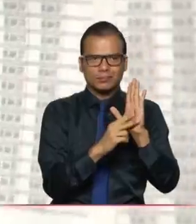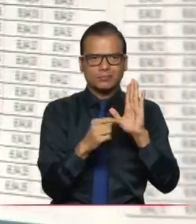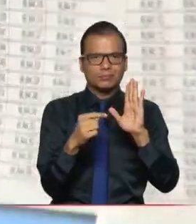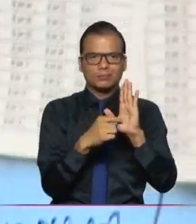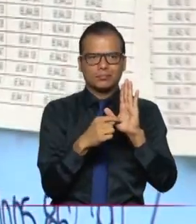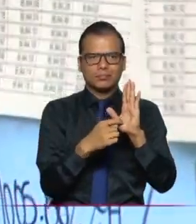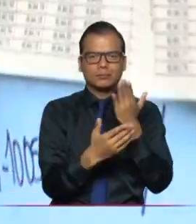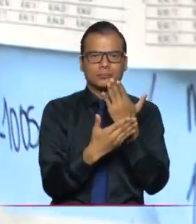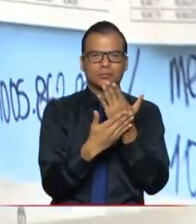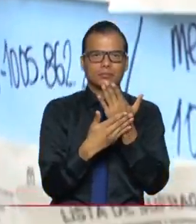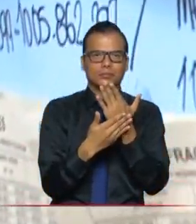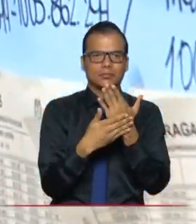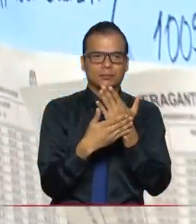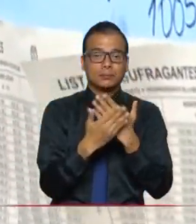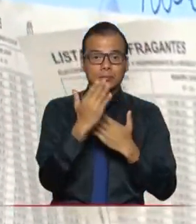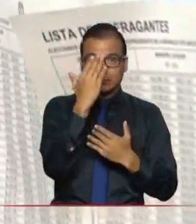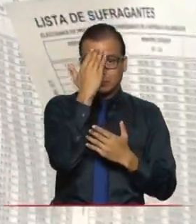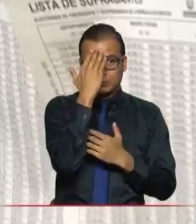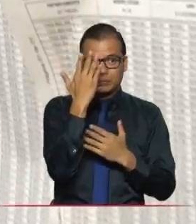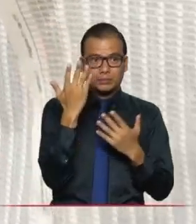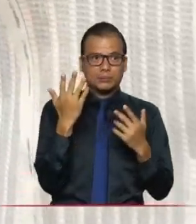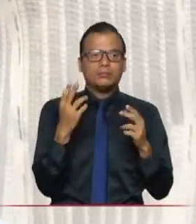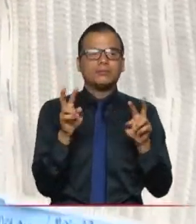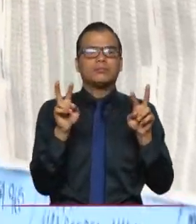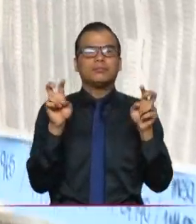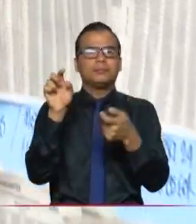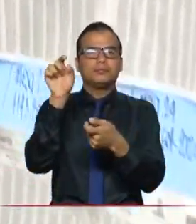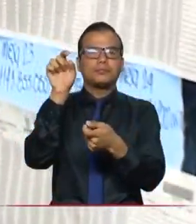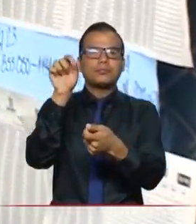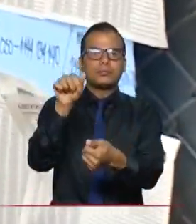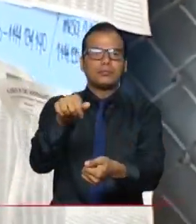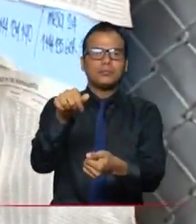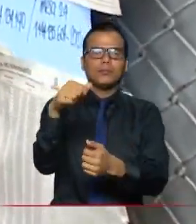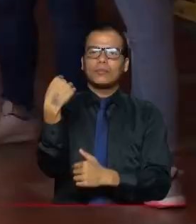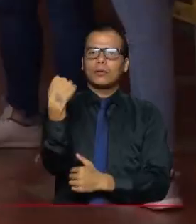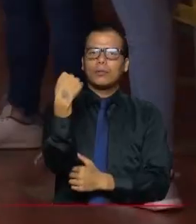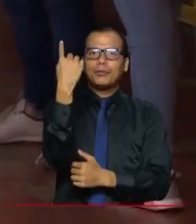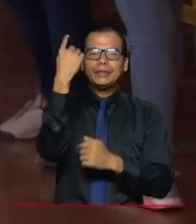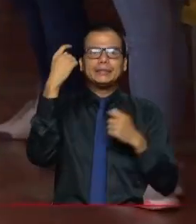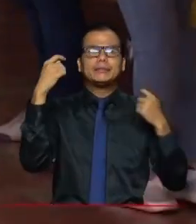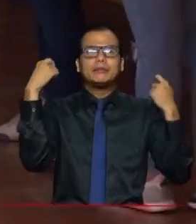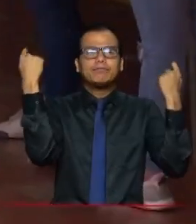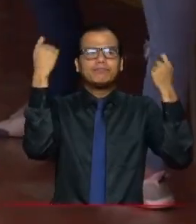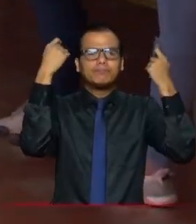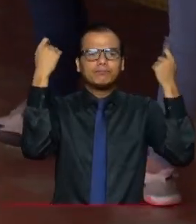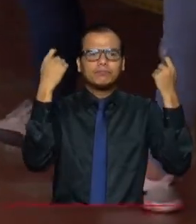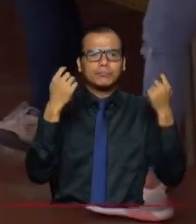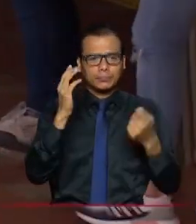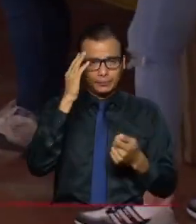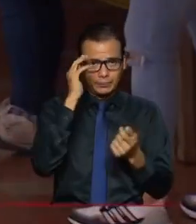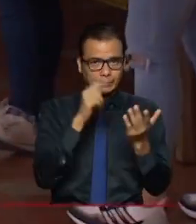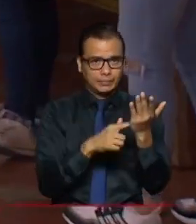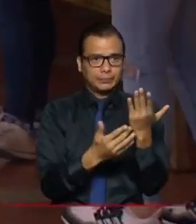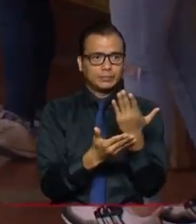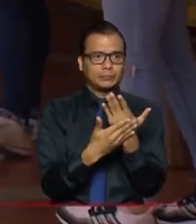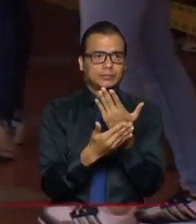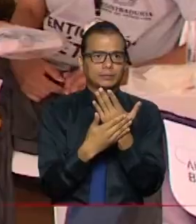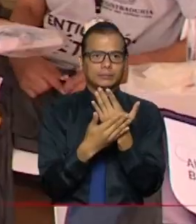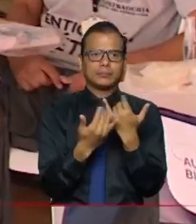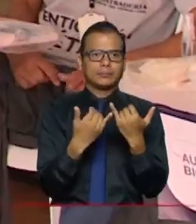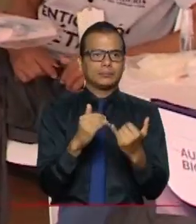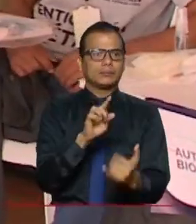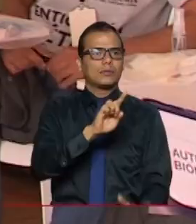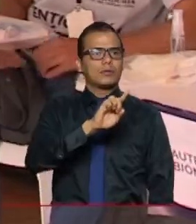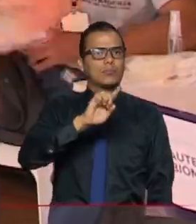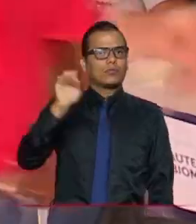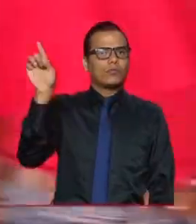en donde radican la relación con la financiación de las campañas políticas, en donde también se prohíbe de manera definitiva los